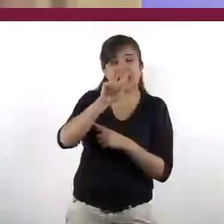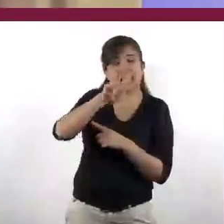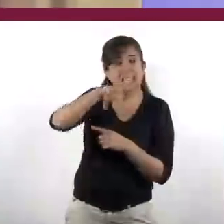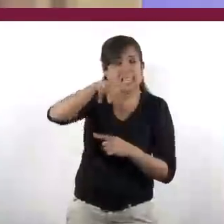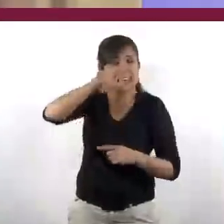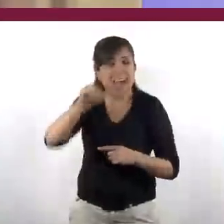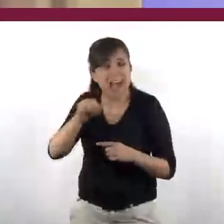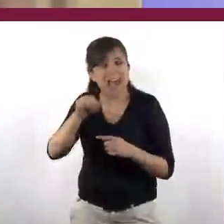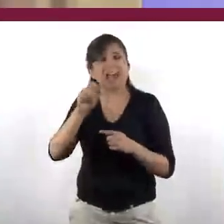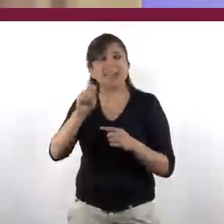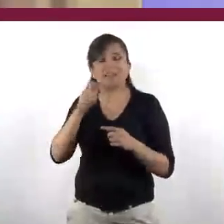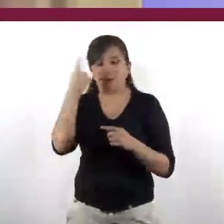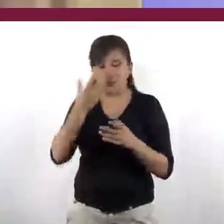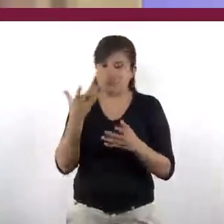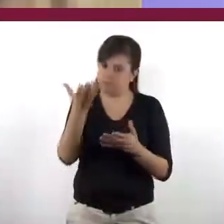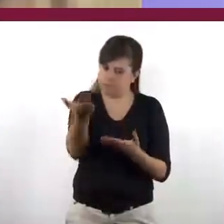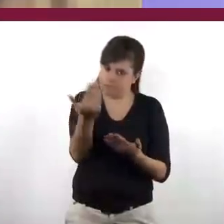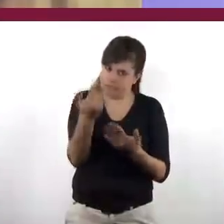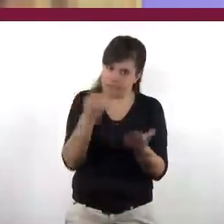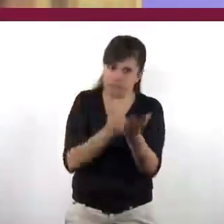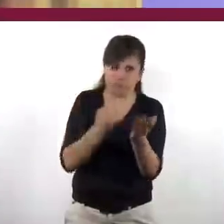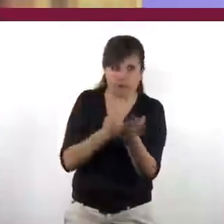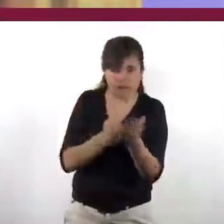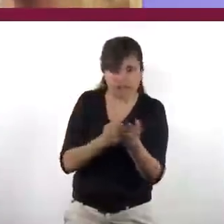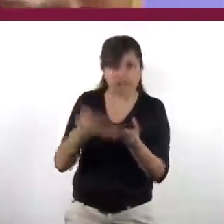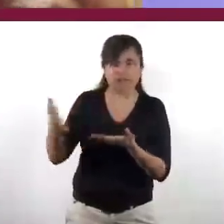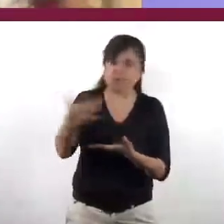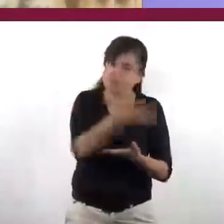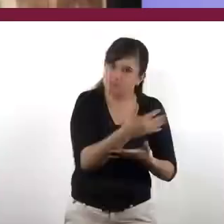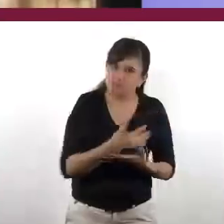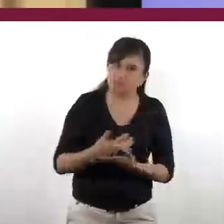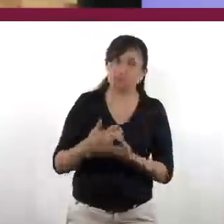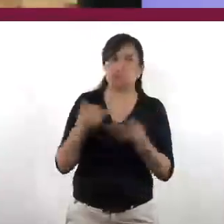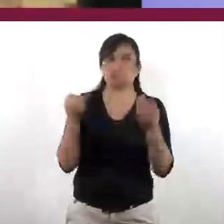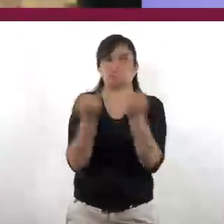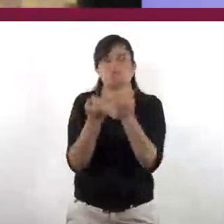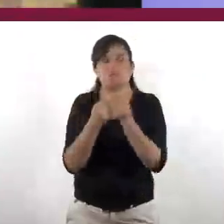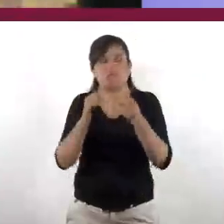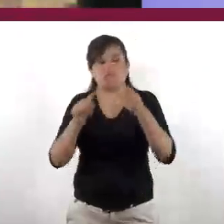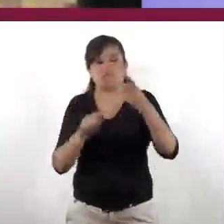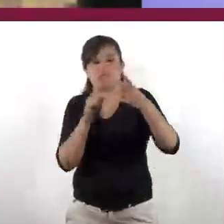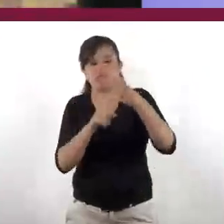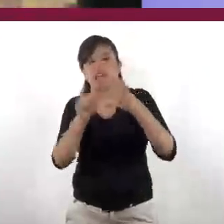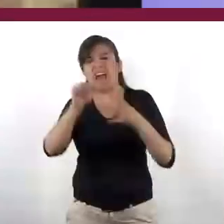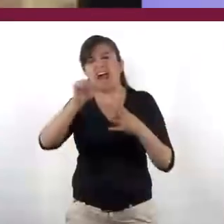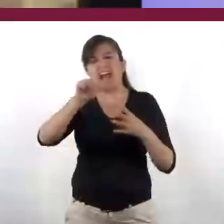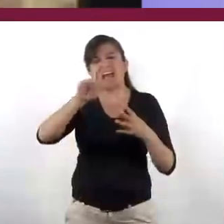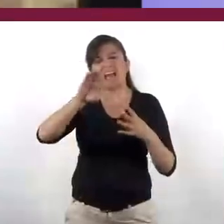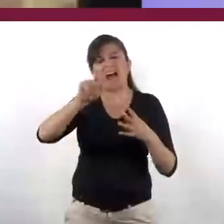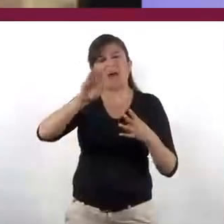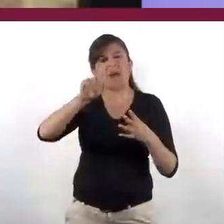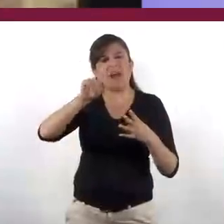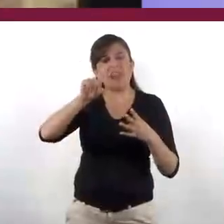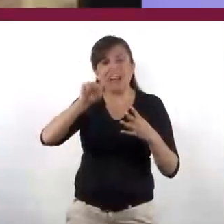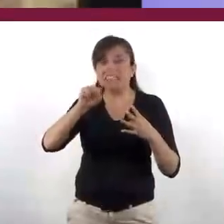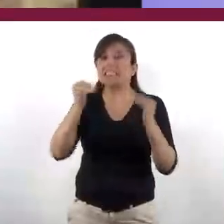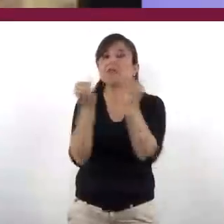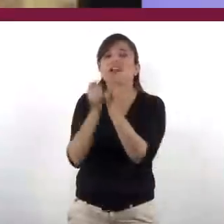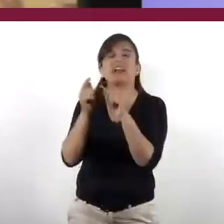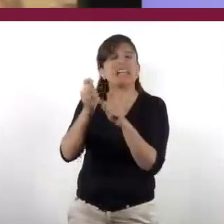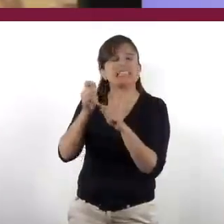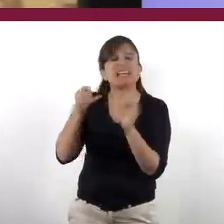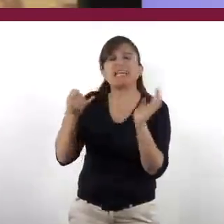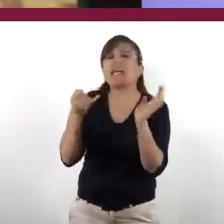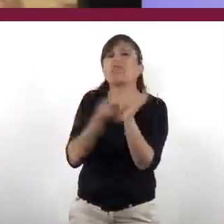fundamentales para la explotación de la plata. La recaudación por vía concepto de alcabalas, que es un impuesto a